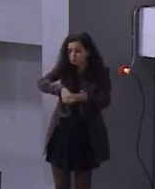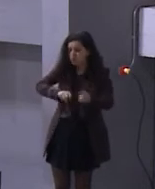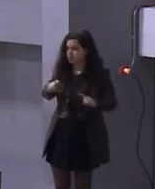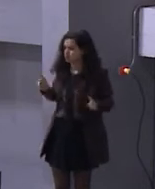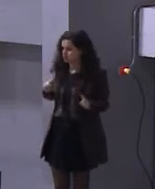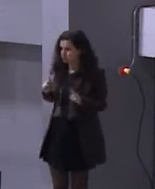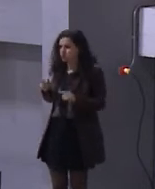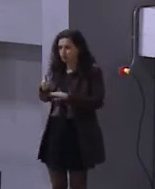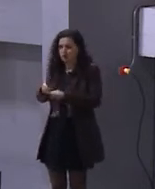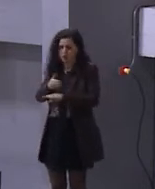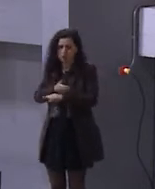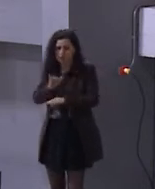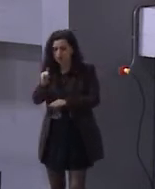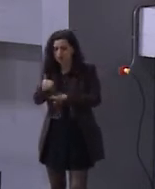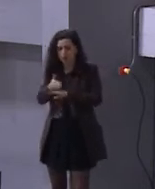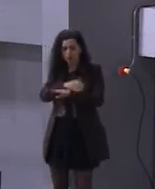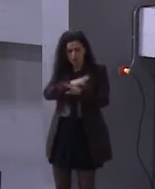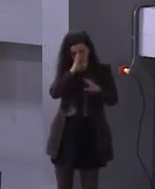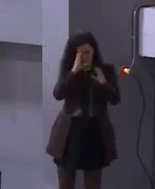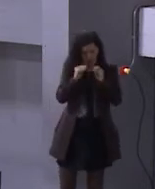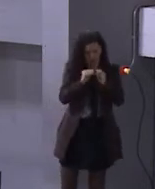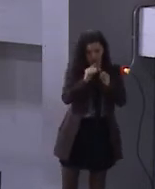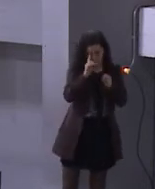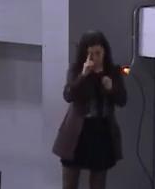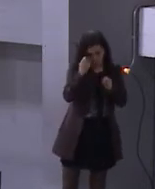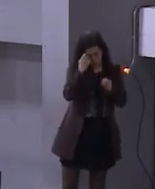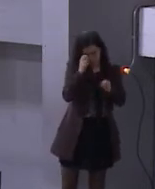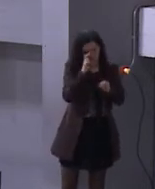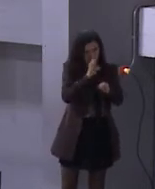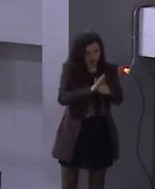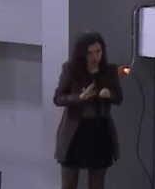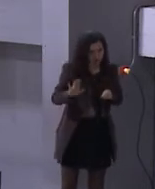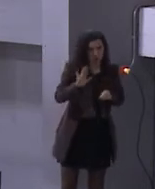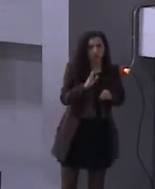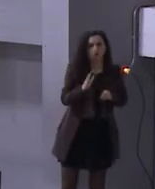a los acuerdos que se llegó con el gobierno nacional con el